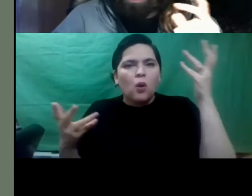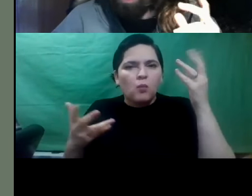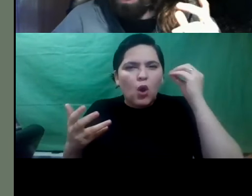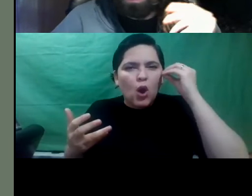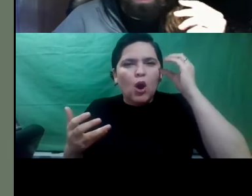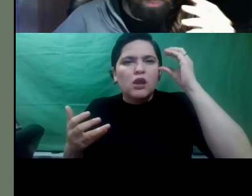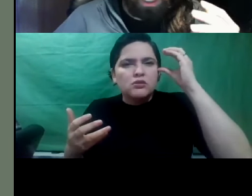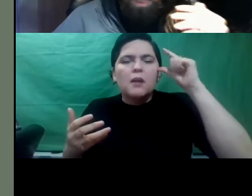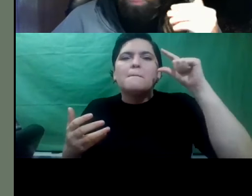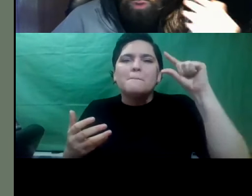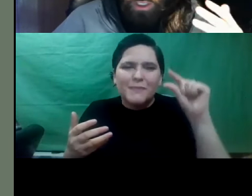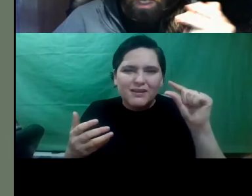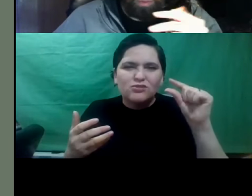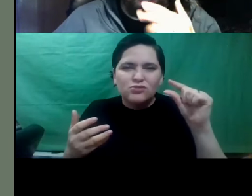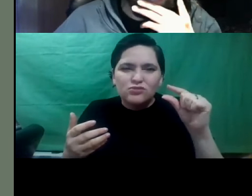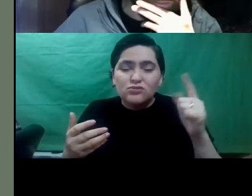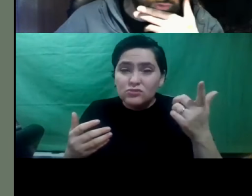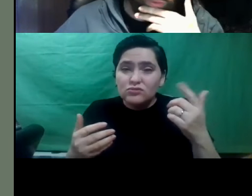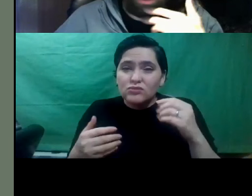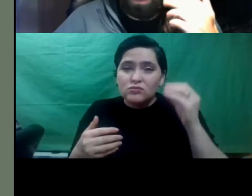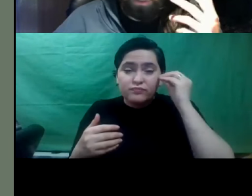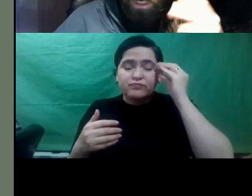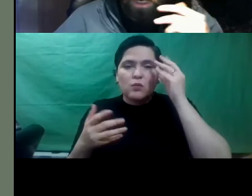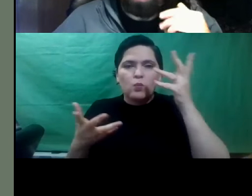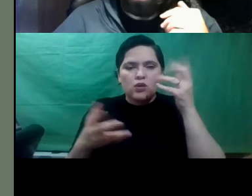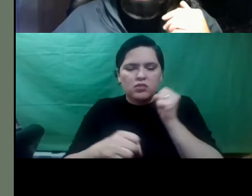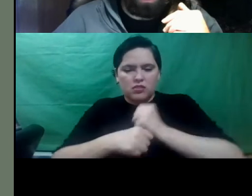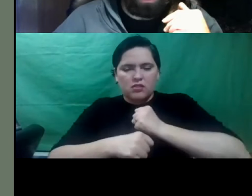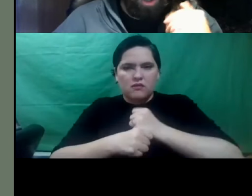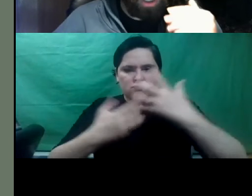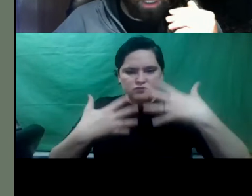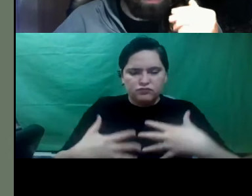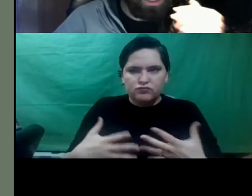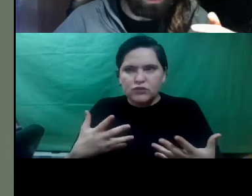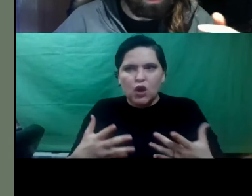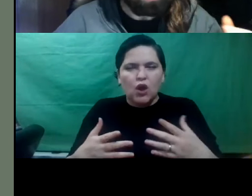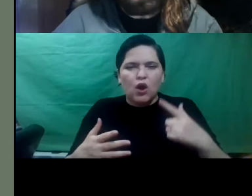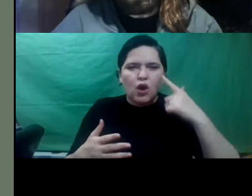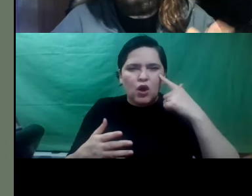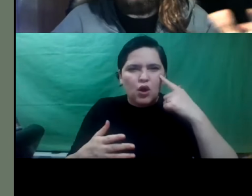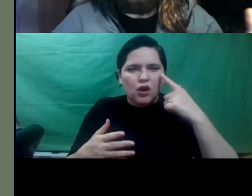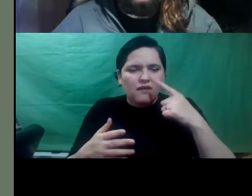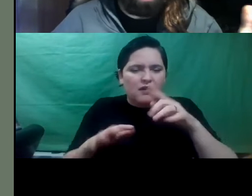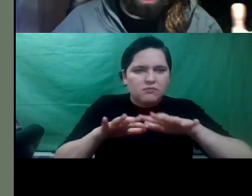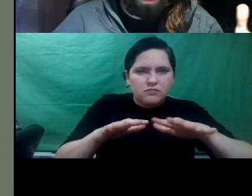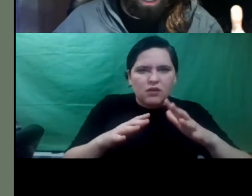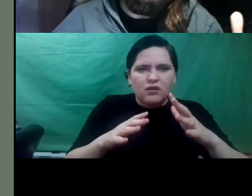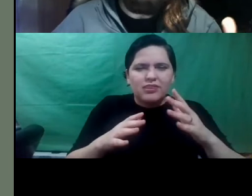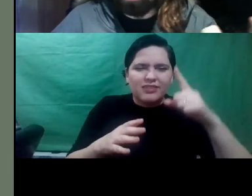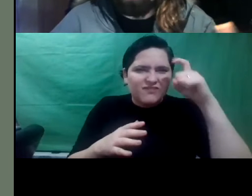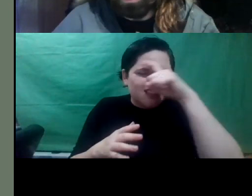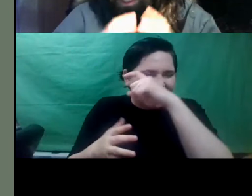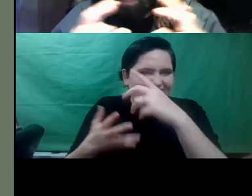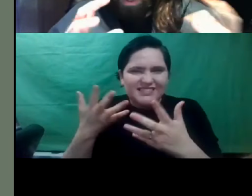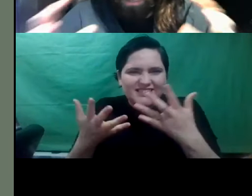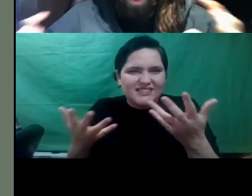ver disminuida en términos, por ejemplo, de funciones ejecutivas o de operaciones lógicas difíciles, y por otro lado existe